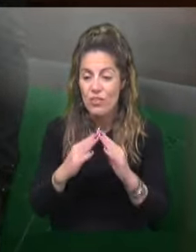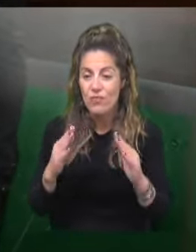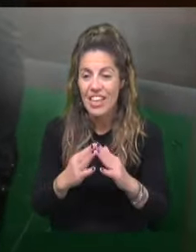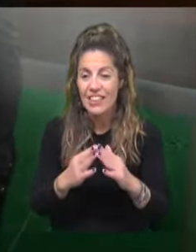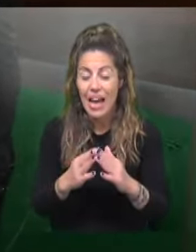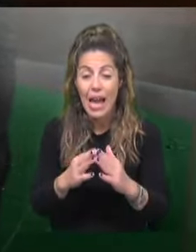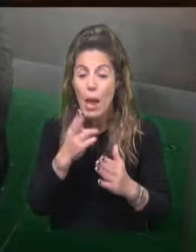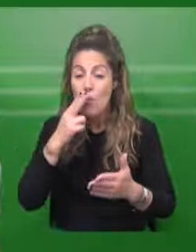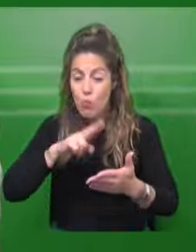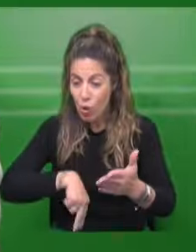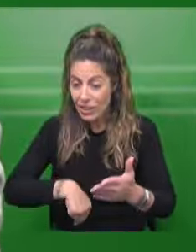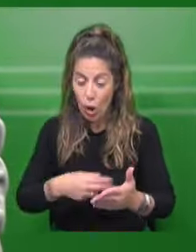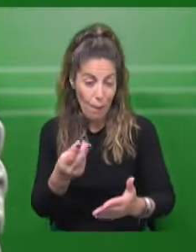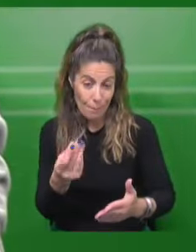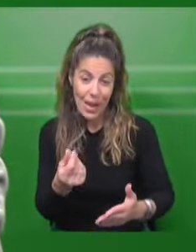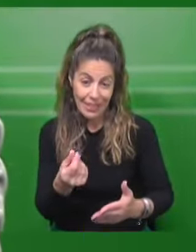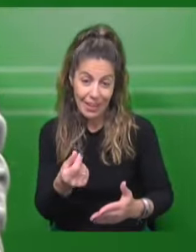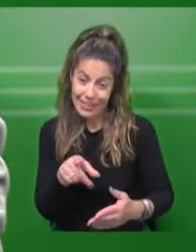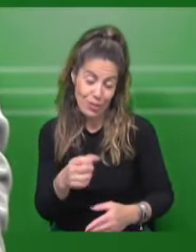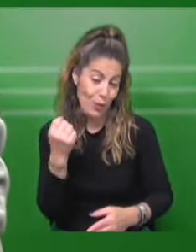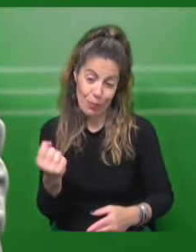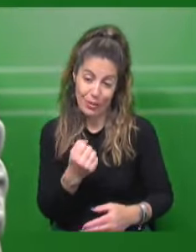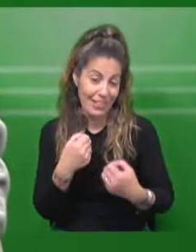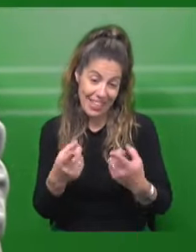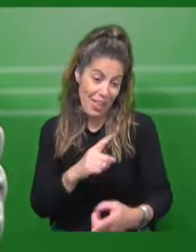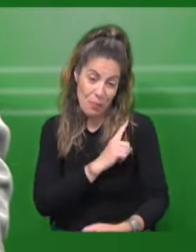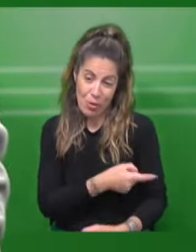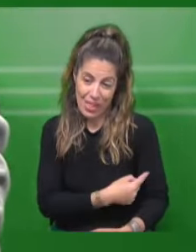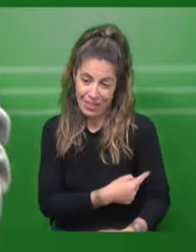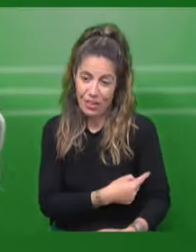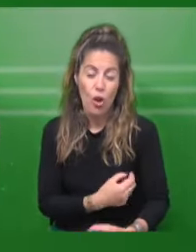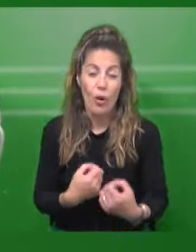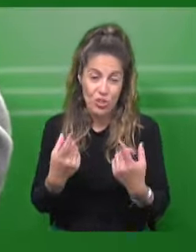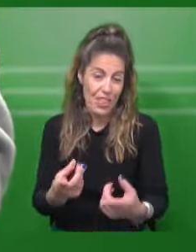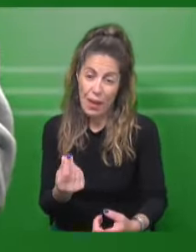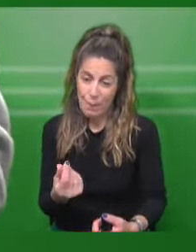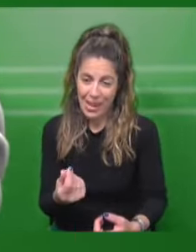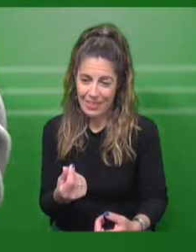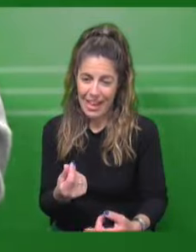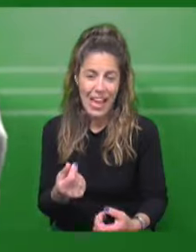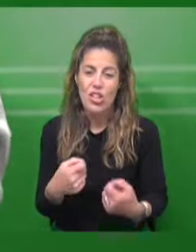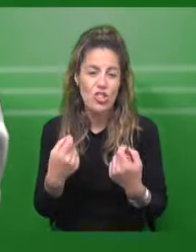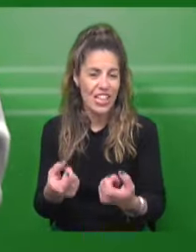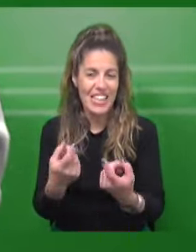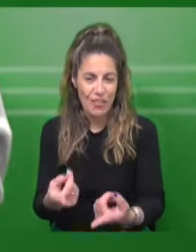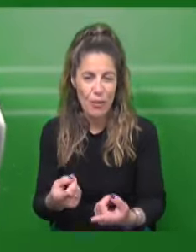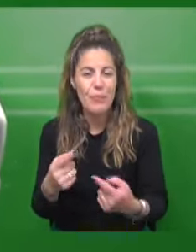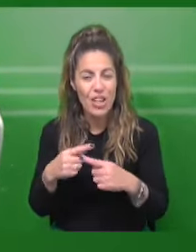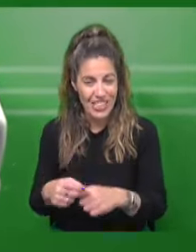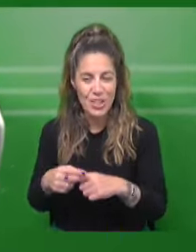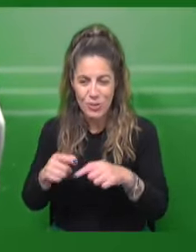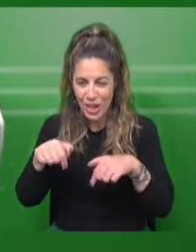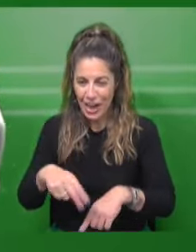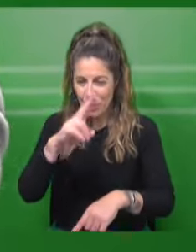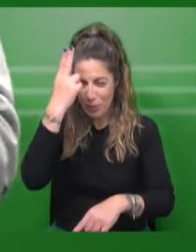impuestos o sea plata que es la clave de dar poder no cuando se da plata y no se le transfiere vieron esa discusión que hay aquí en